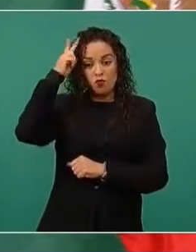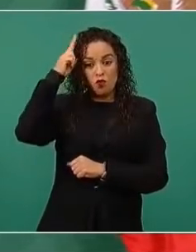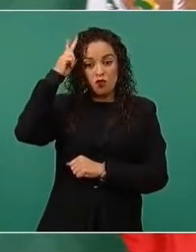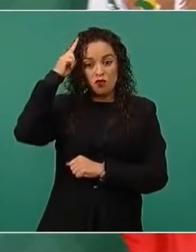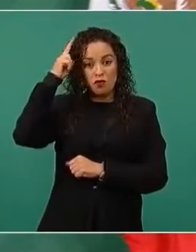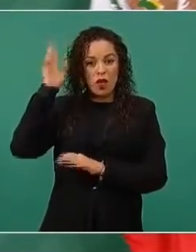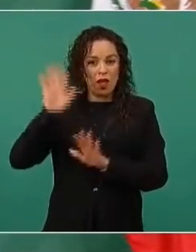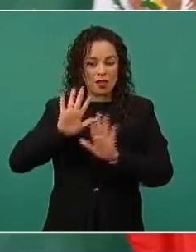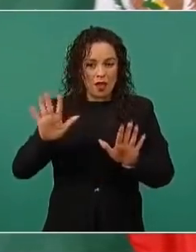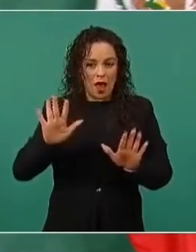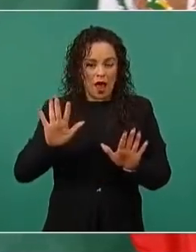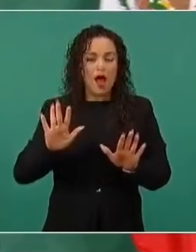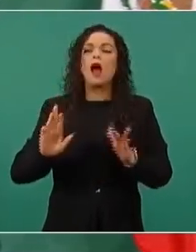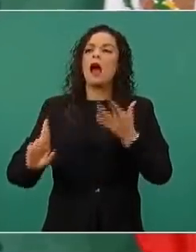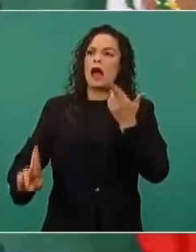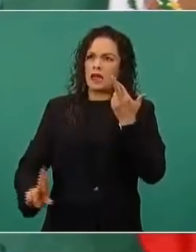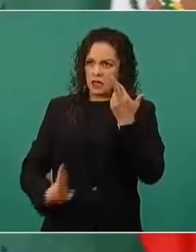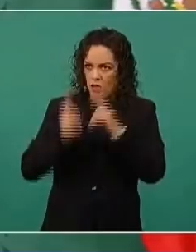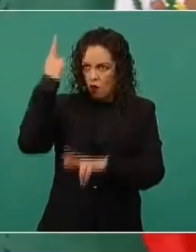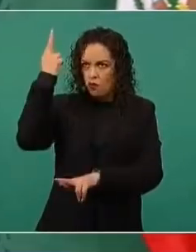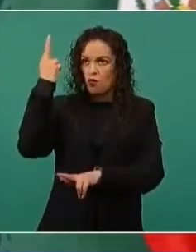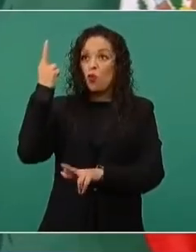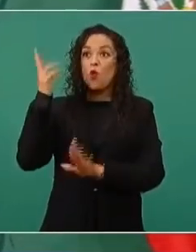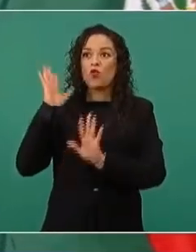vino la revolución, pero no pudo la revolución